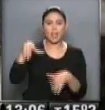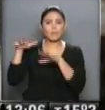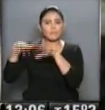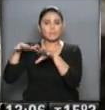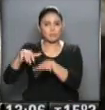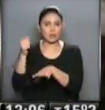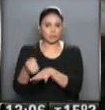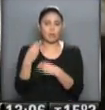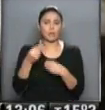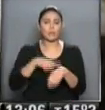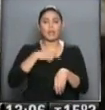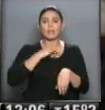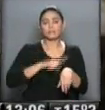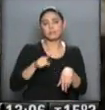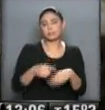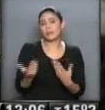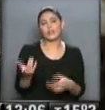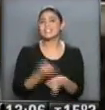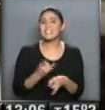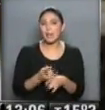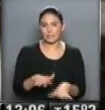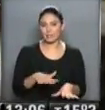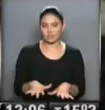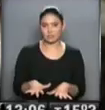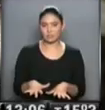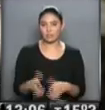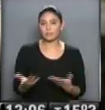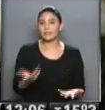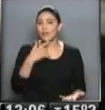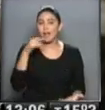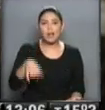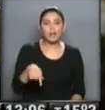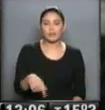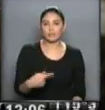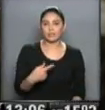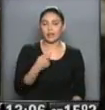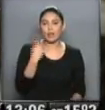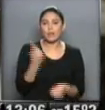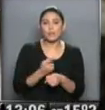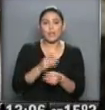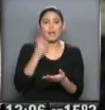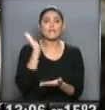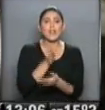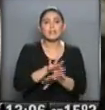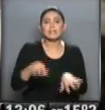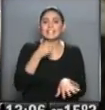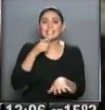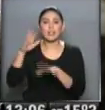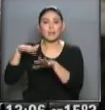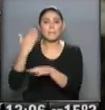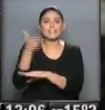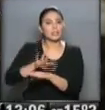brava porque hubo demoras, hubo, bueno, lo que pasa siempre. Lo que pasa es que no se va a parar la violencia porque saquen a los